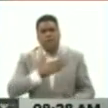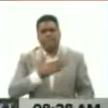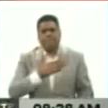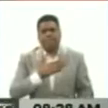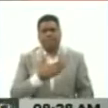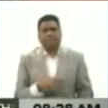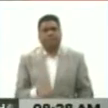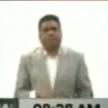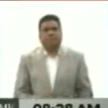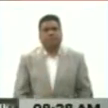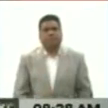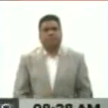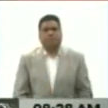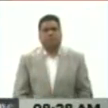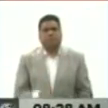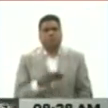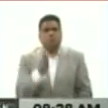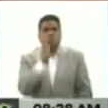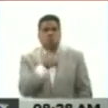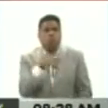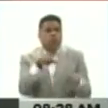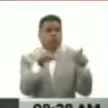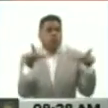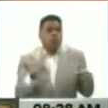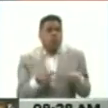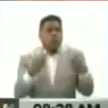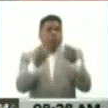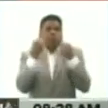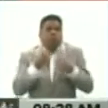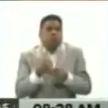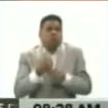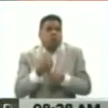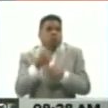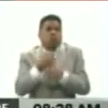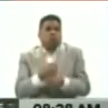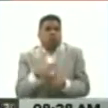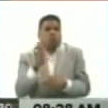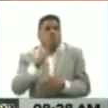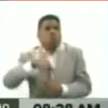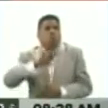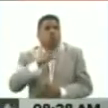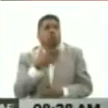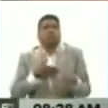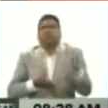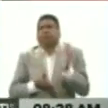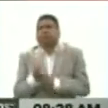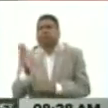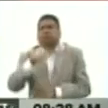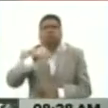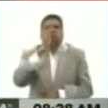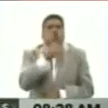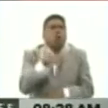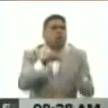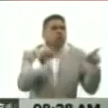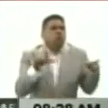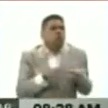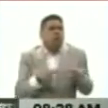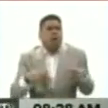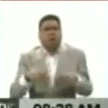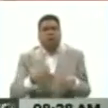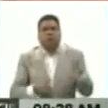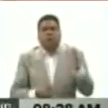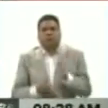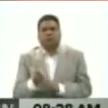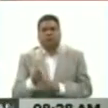ahí, como no tenía sitio seguro para dónde irme, yo anduve con miedo, pues, de recaer y buscar el sitio. Me fui para la